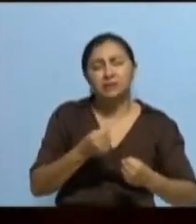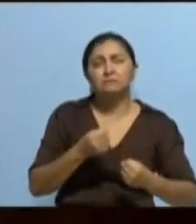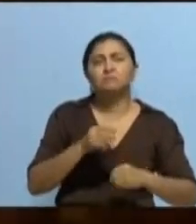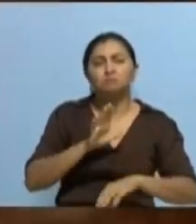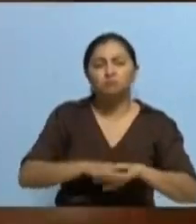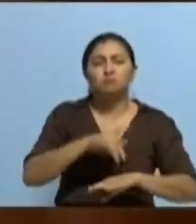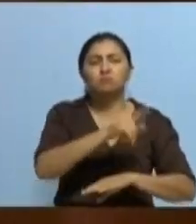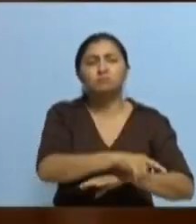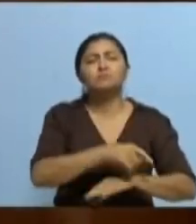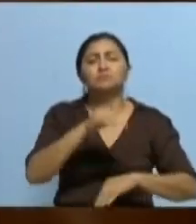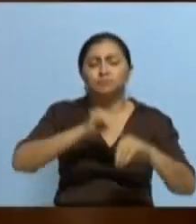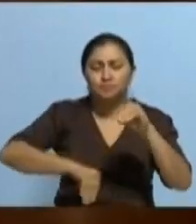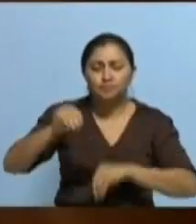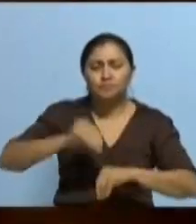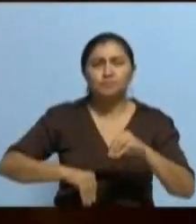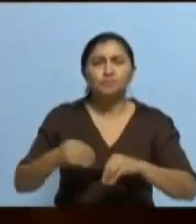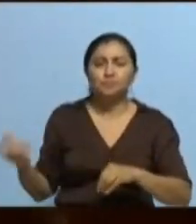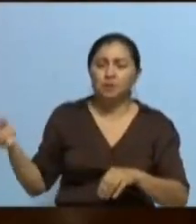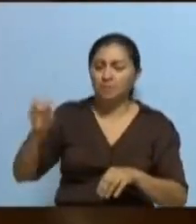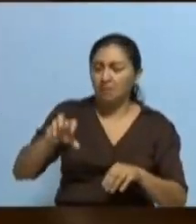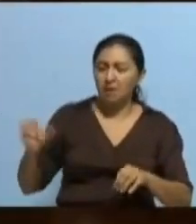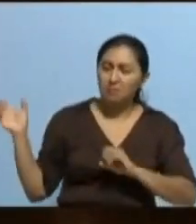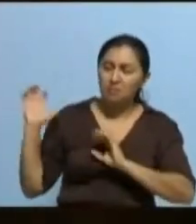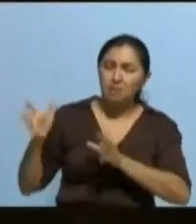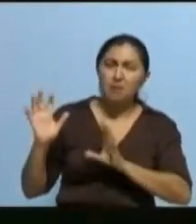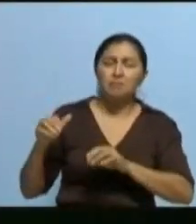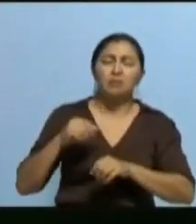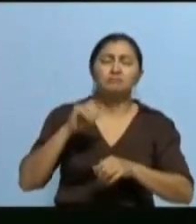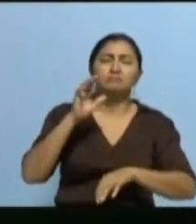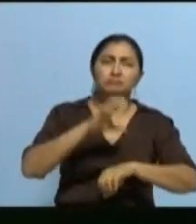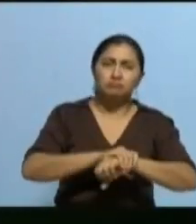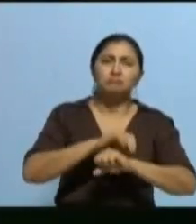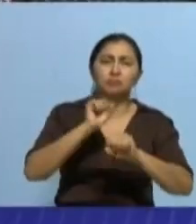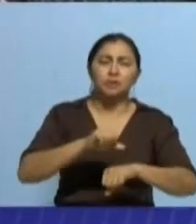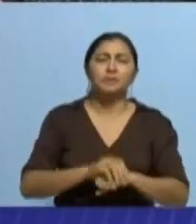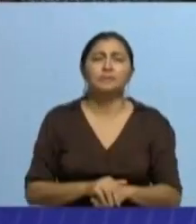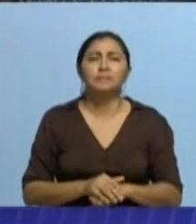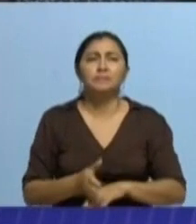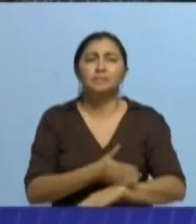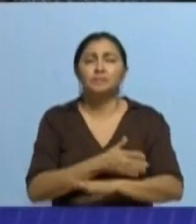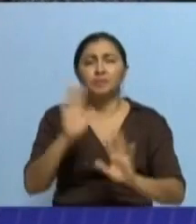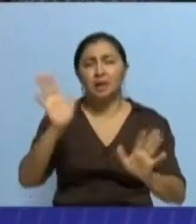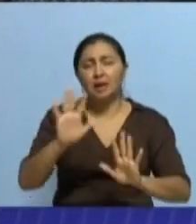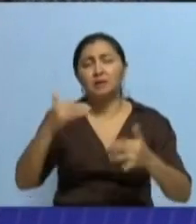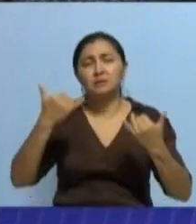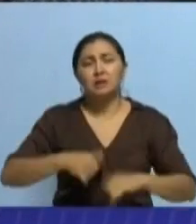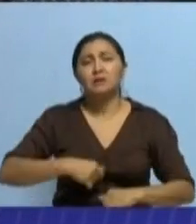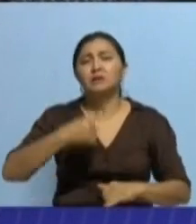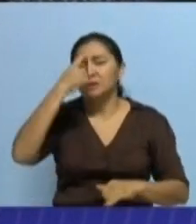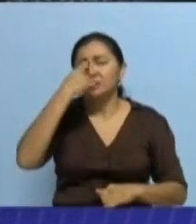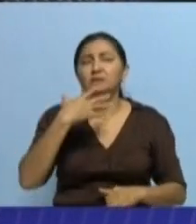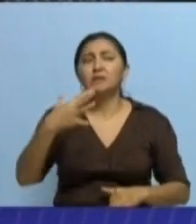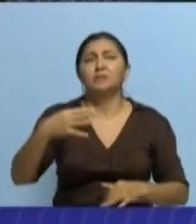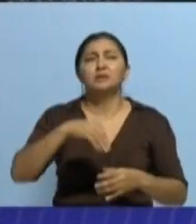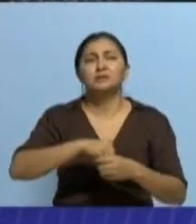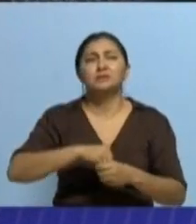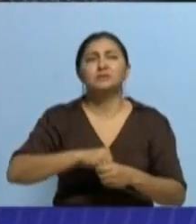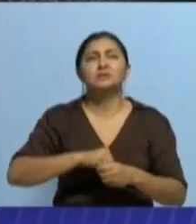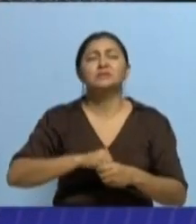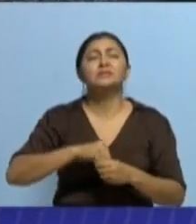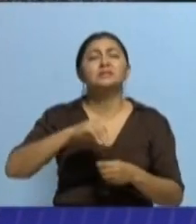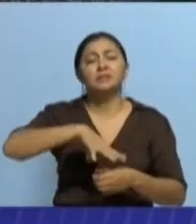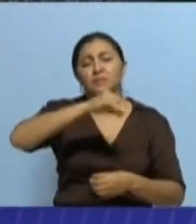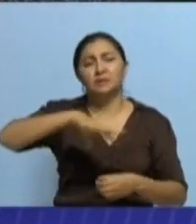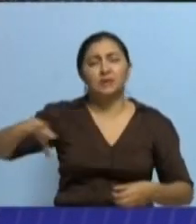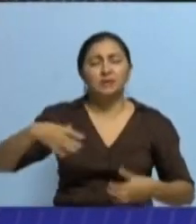tráfico, fabricación o porte de estupefacientes. Me despido desde la Bahía de Santa Marta, en la capital del departamento del